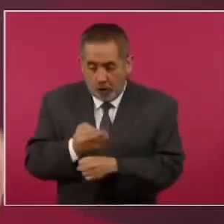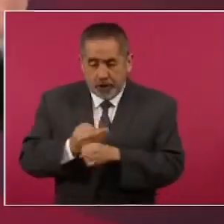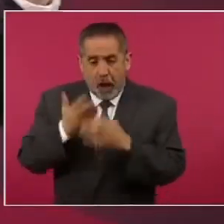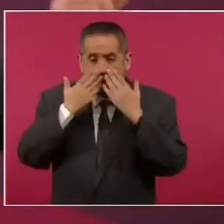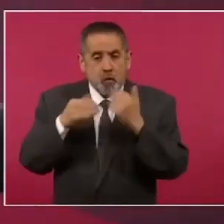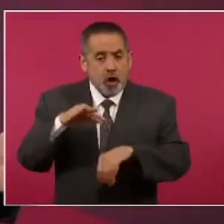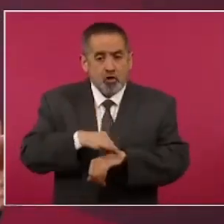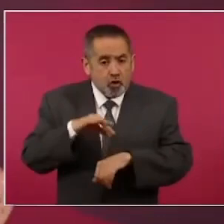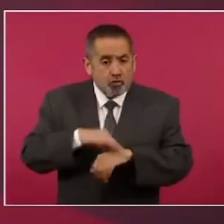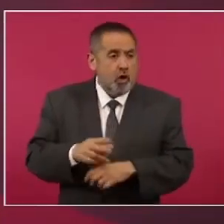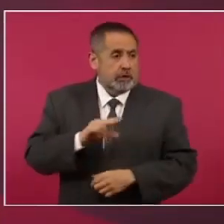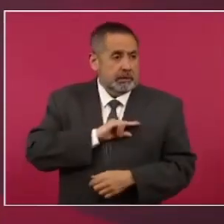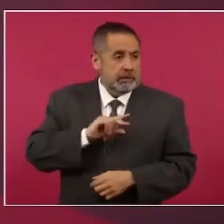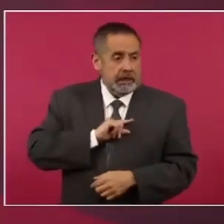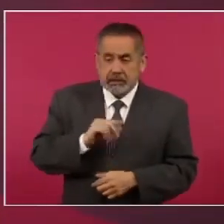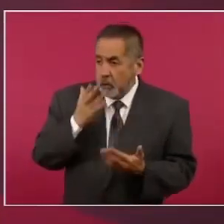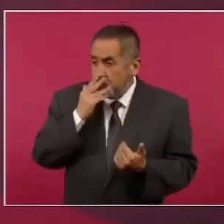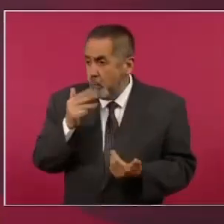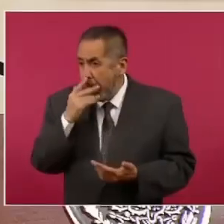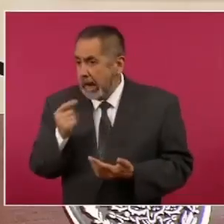y sin especialistas.